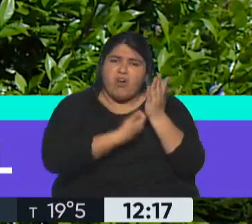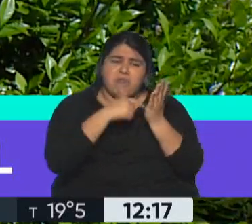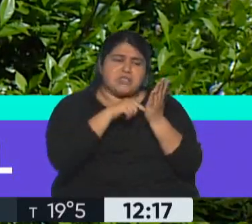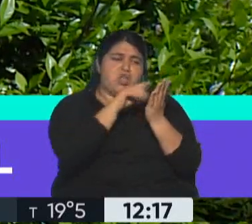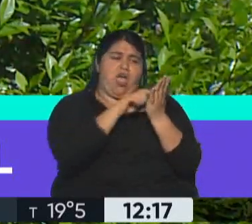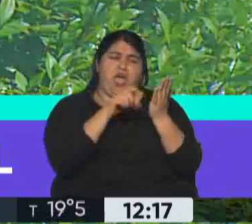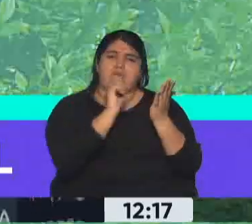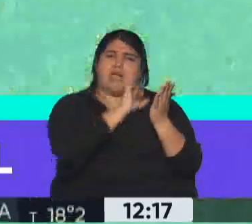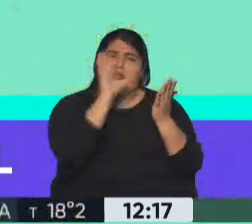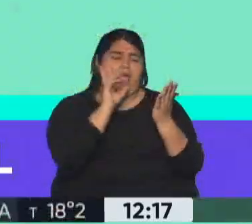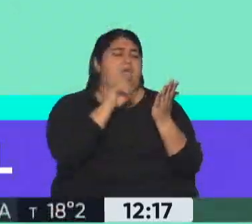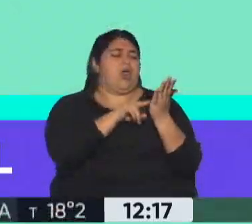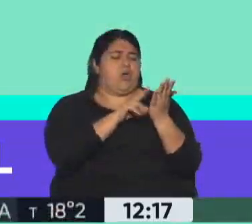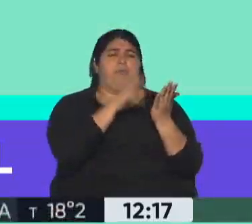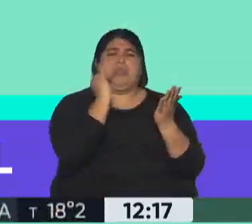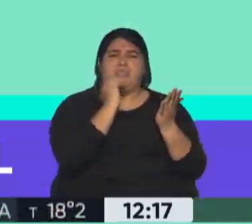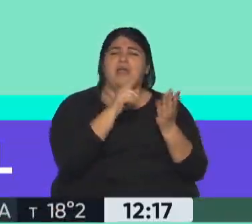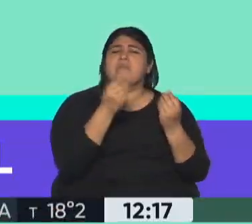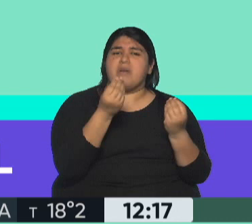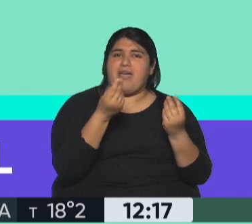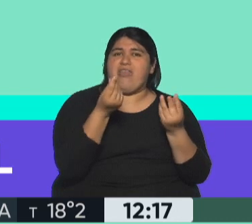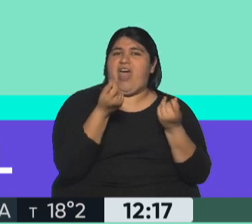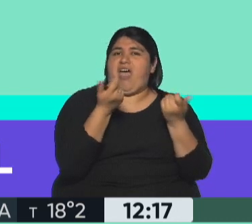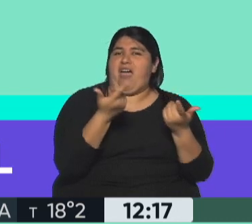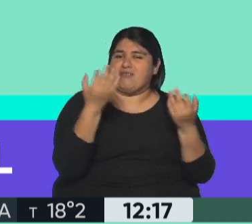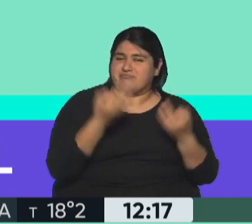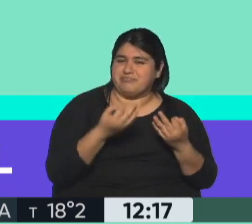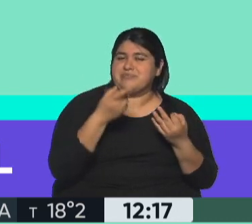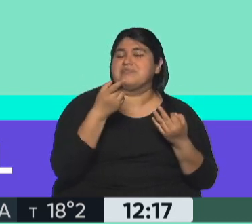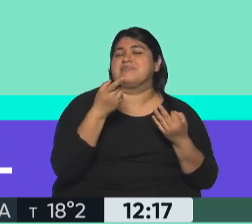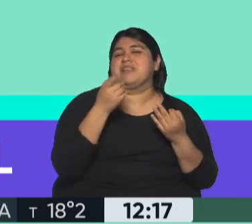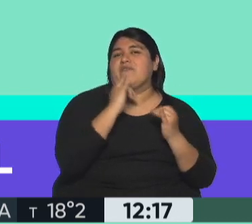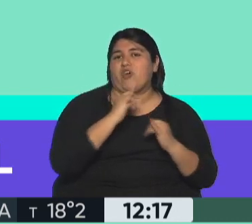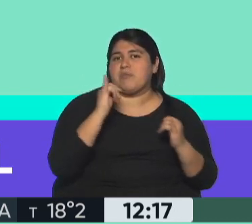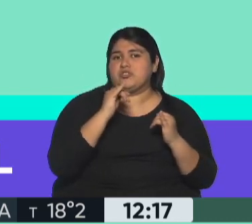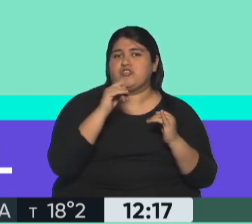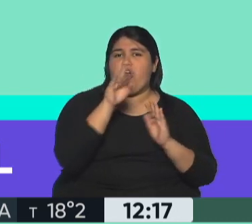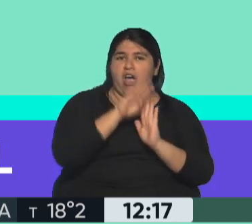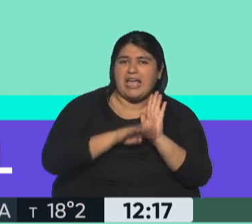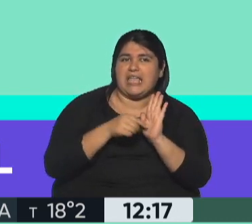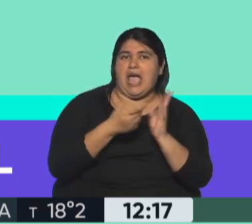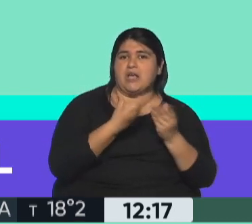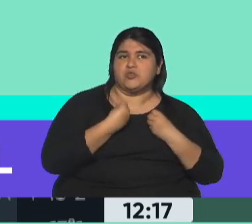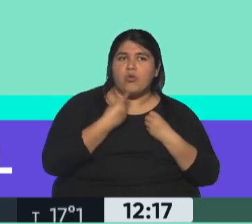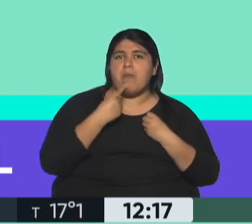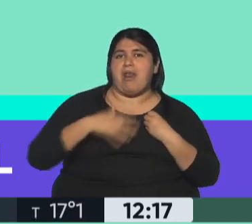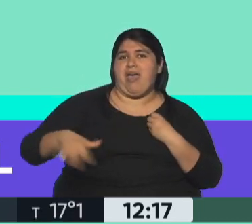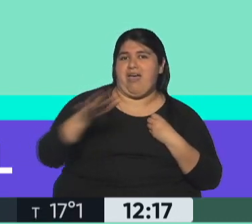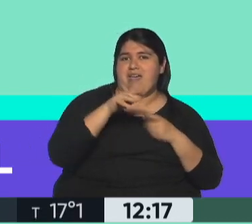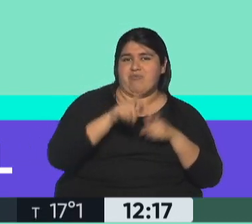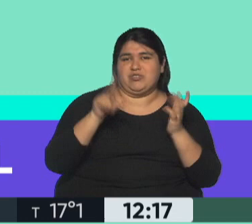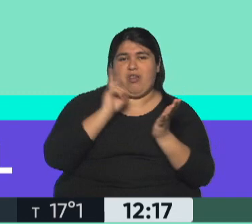perfil se basa en la mejor evidencia científica dice que más se corresponde con las guías alimentarias para la población argentina